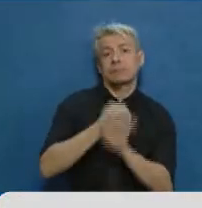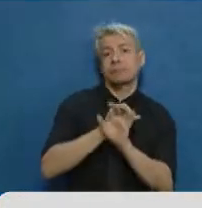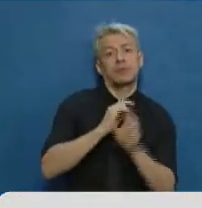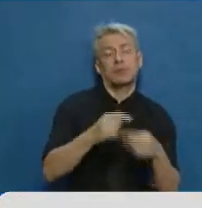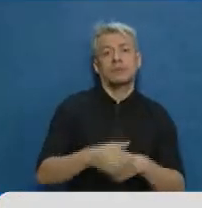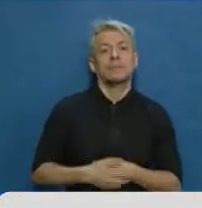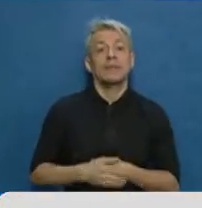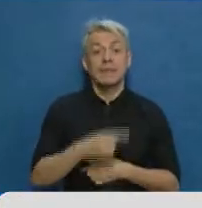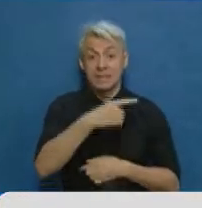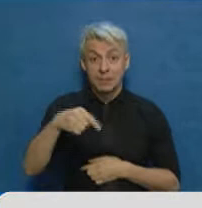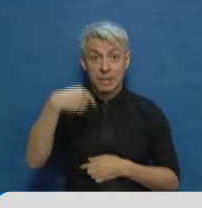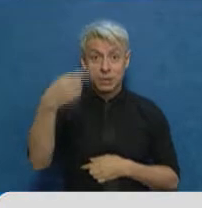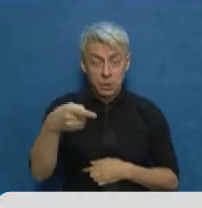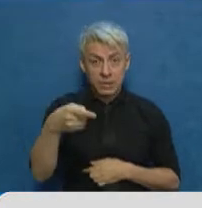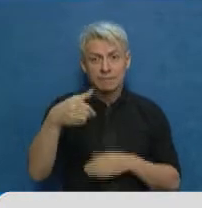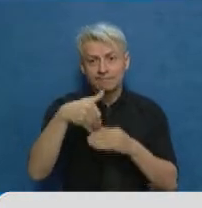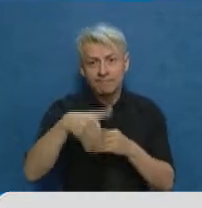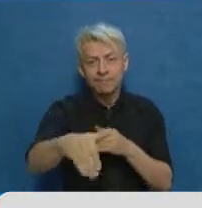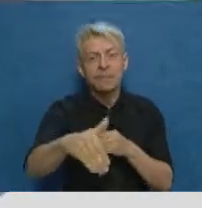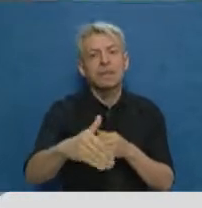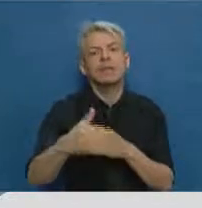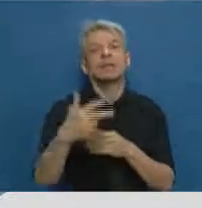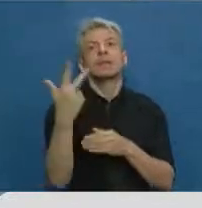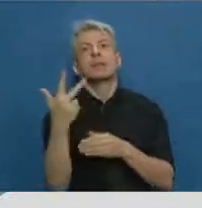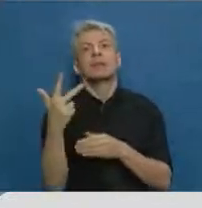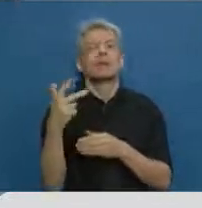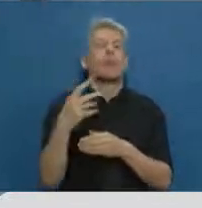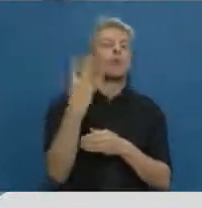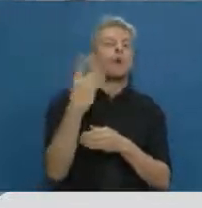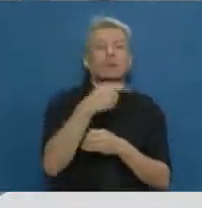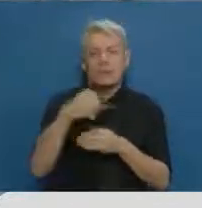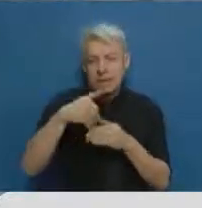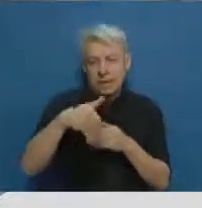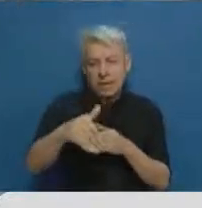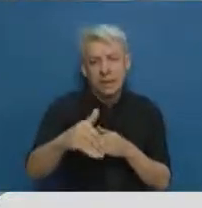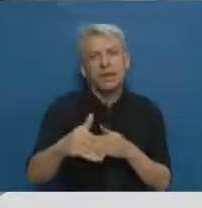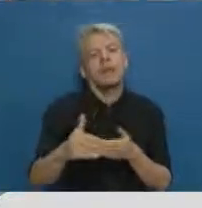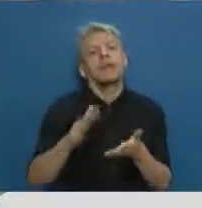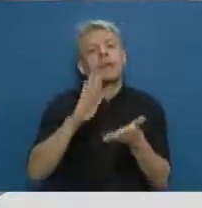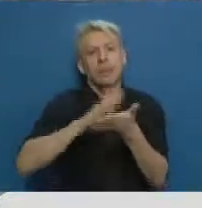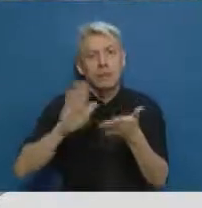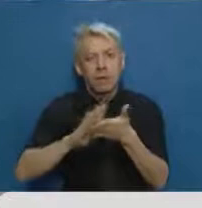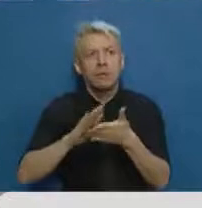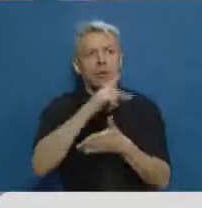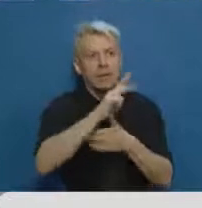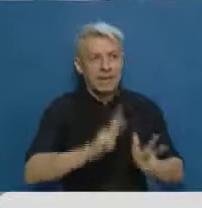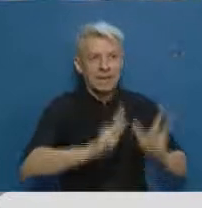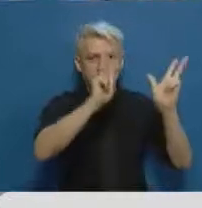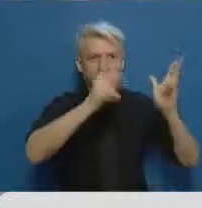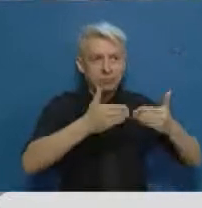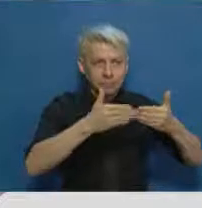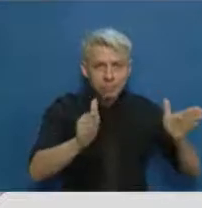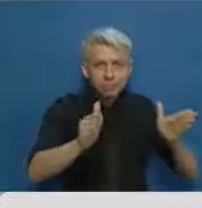el transcurso de 3 a 4 semanas, vamos a poder regularizar las clases